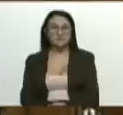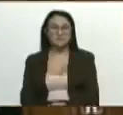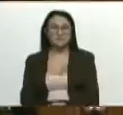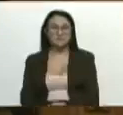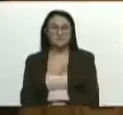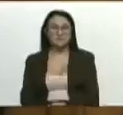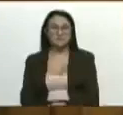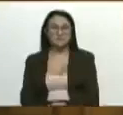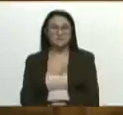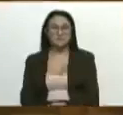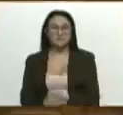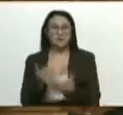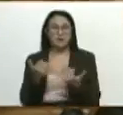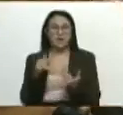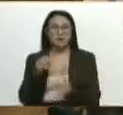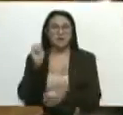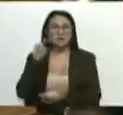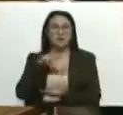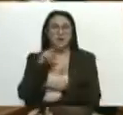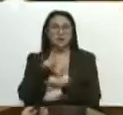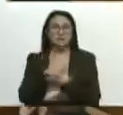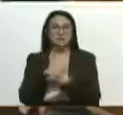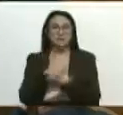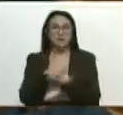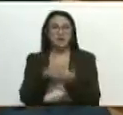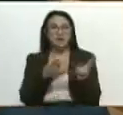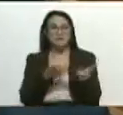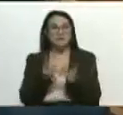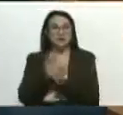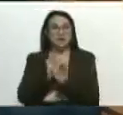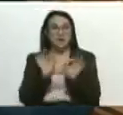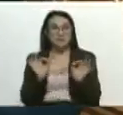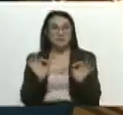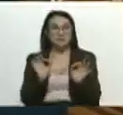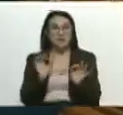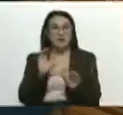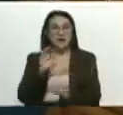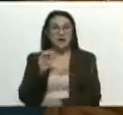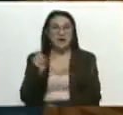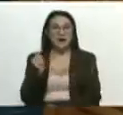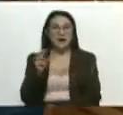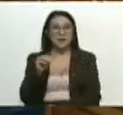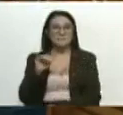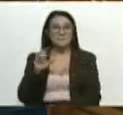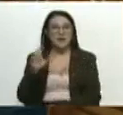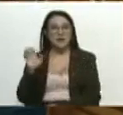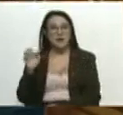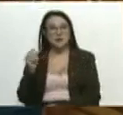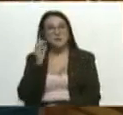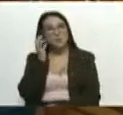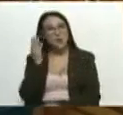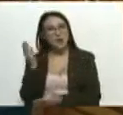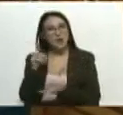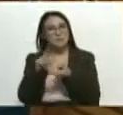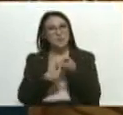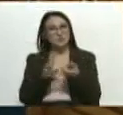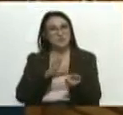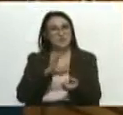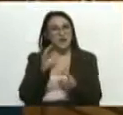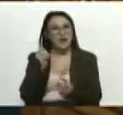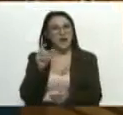El día de hoy acá en el Parlamento venezolano están como invitados especiales Camila Farbi, esposa del diplomático venezolano. También se